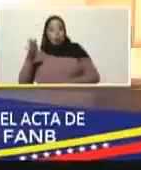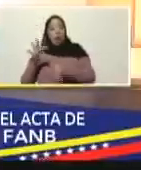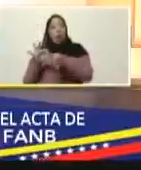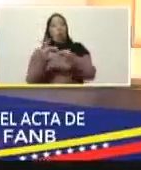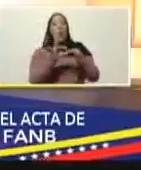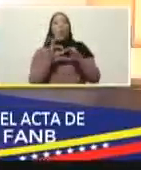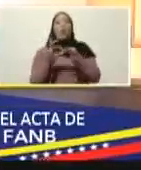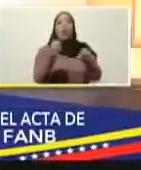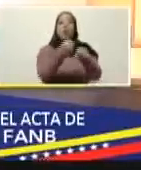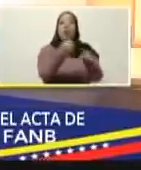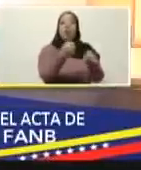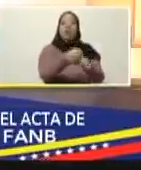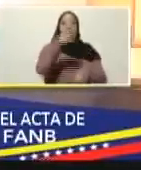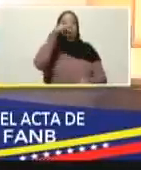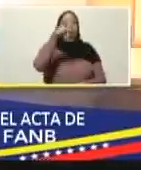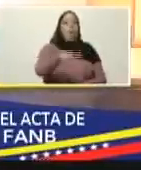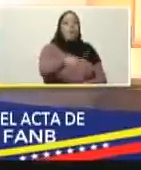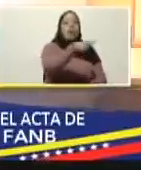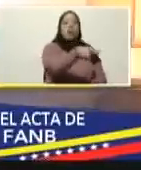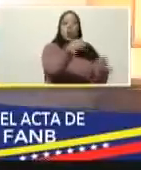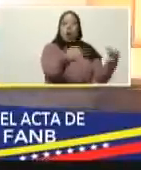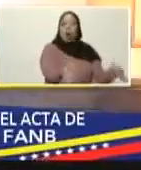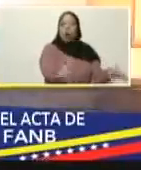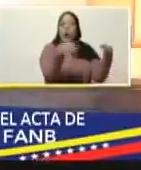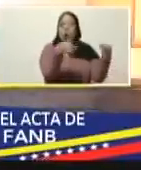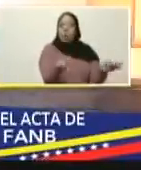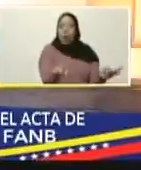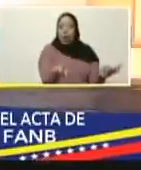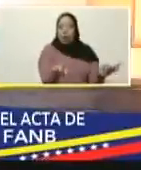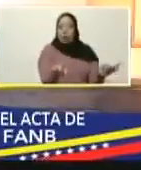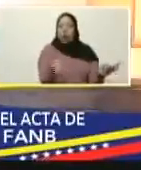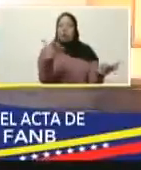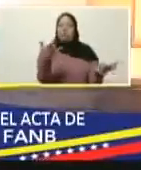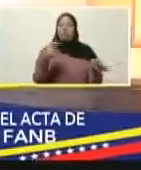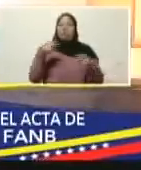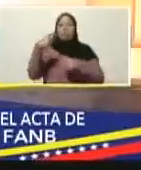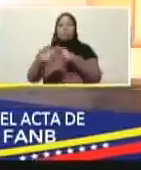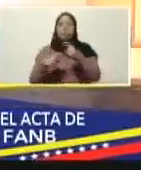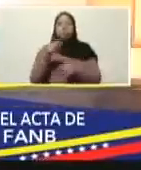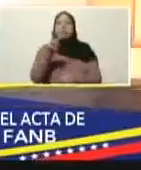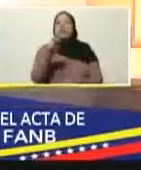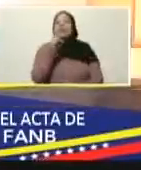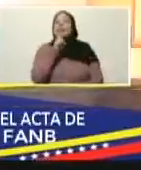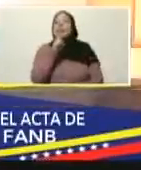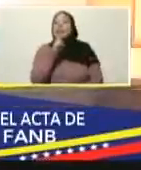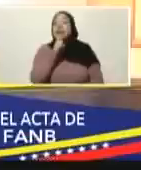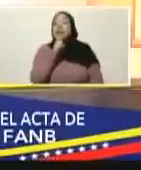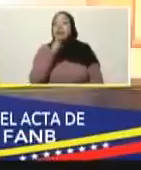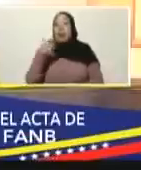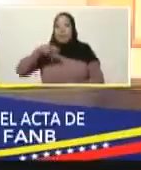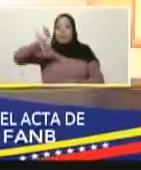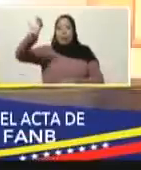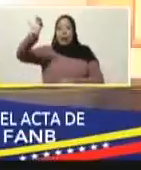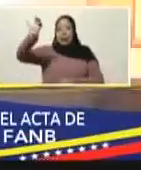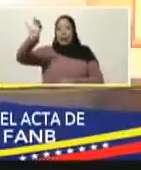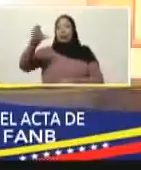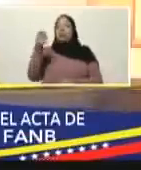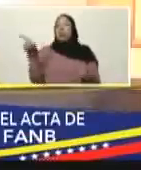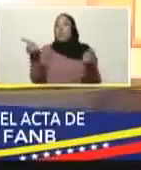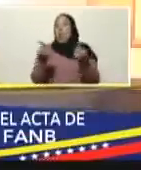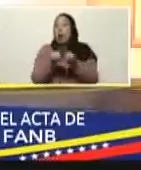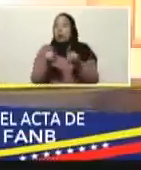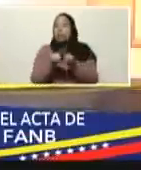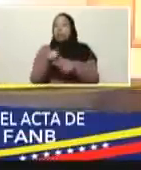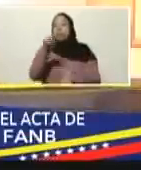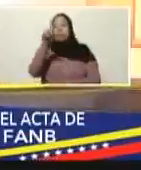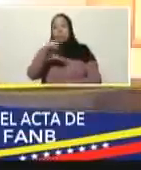dispuestos dos siglos después a seguir pariendo patria independiente. Por